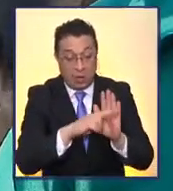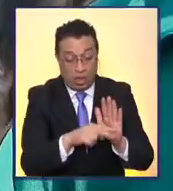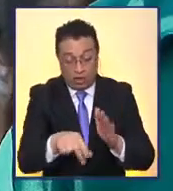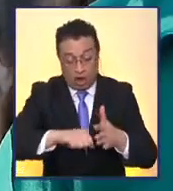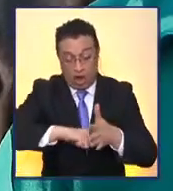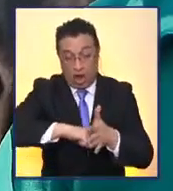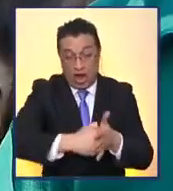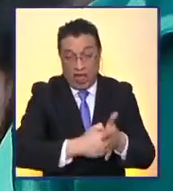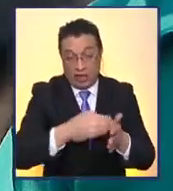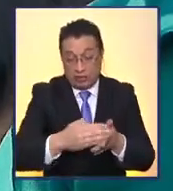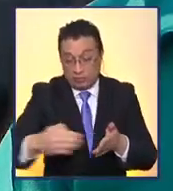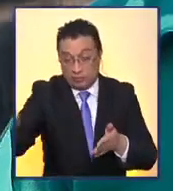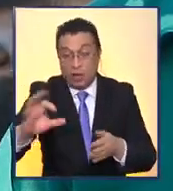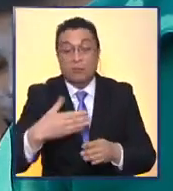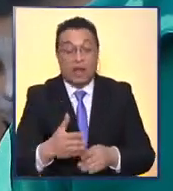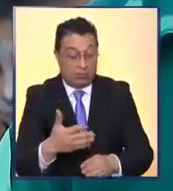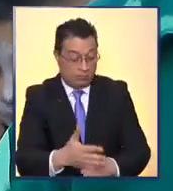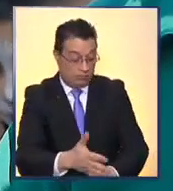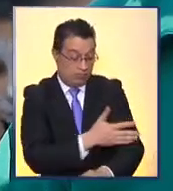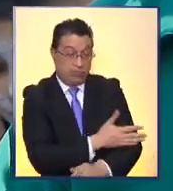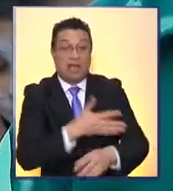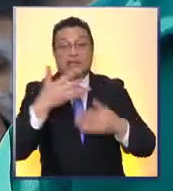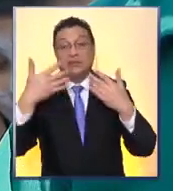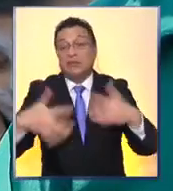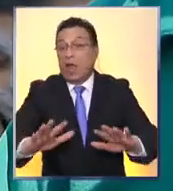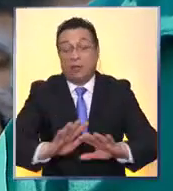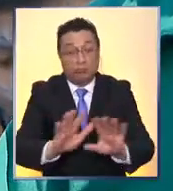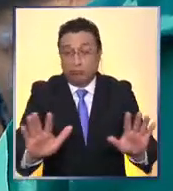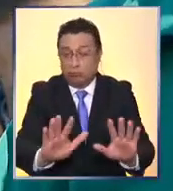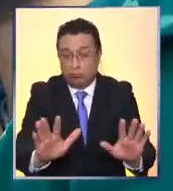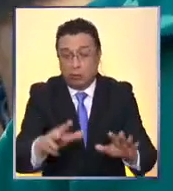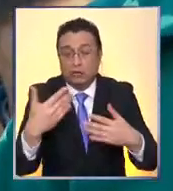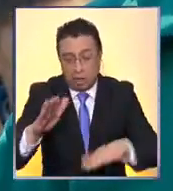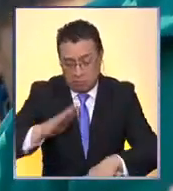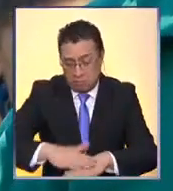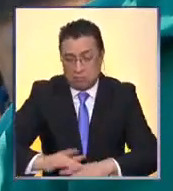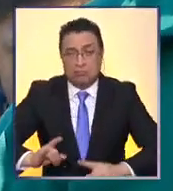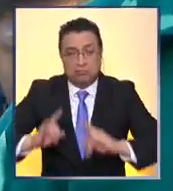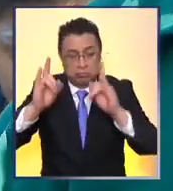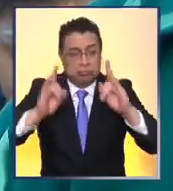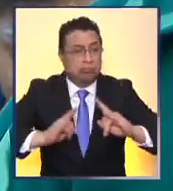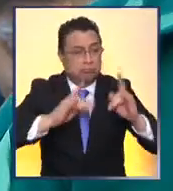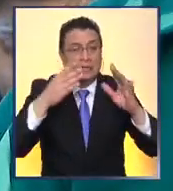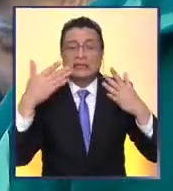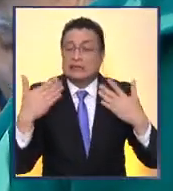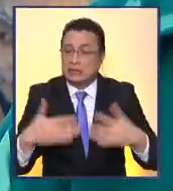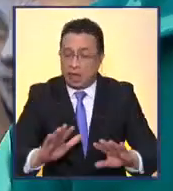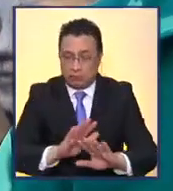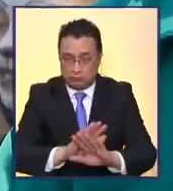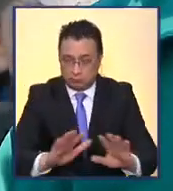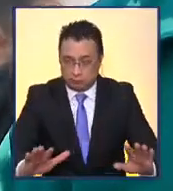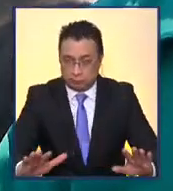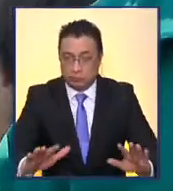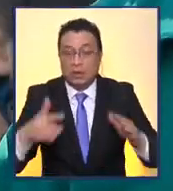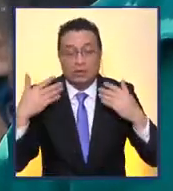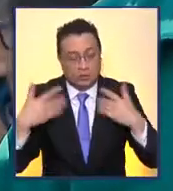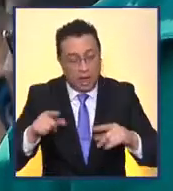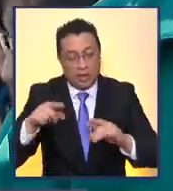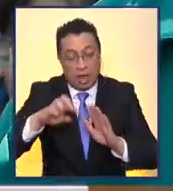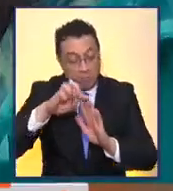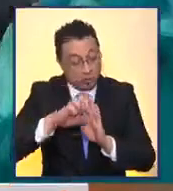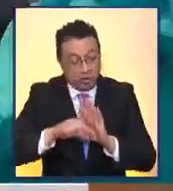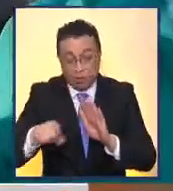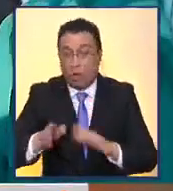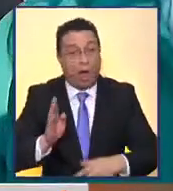otra cosa muy distinta son los proyectos habitacionales que ya se iniciaron y que ya tienen permiso de edificación, y por lo tanto esos proyectos habitacionales